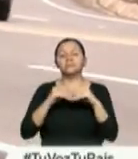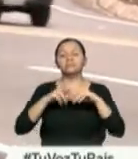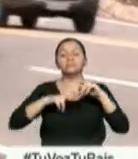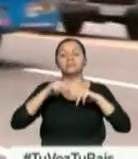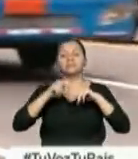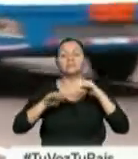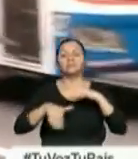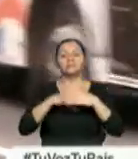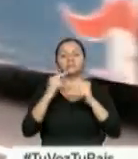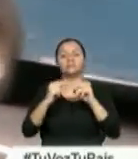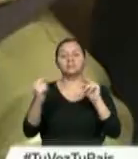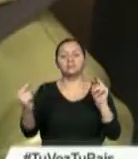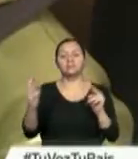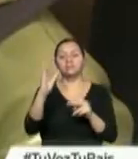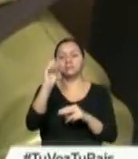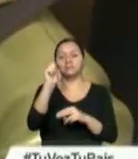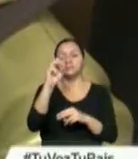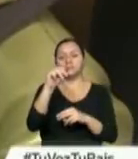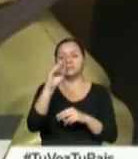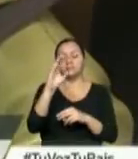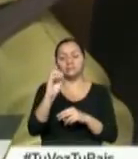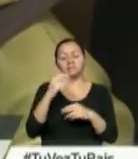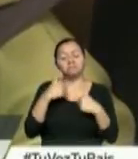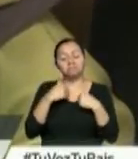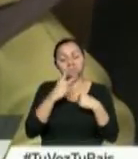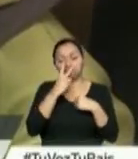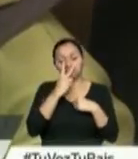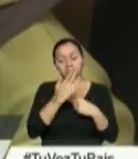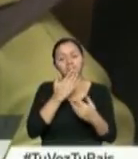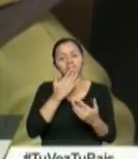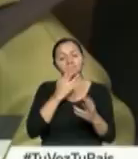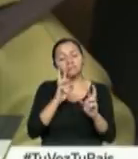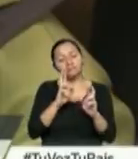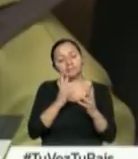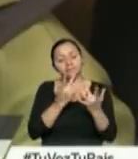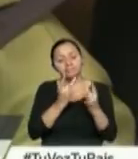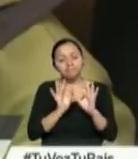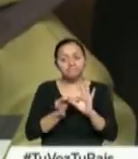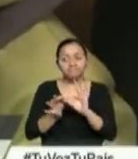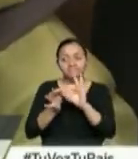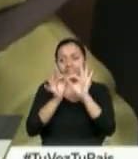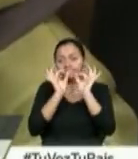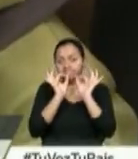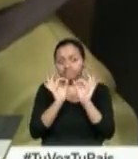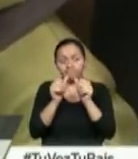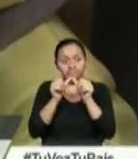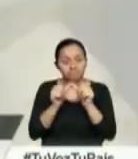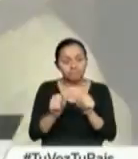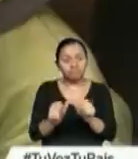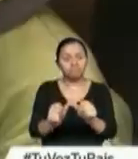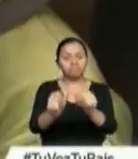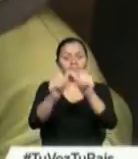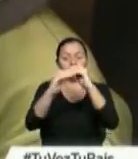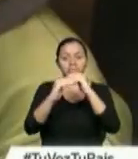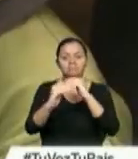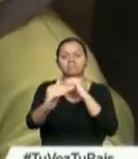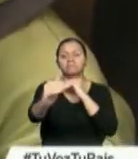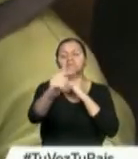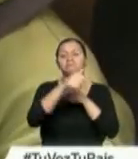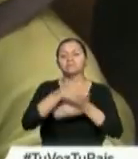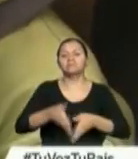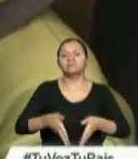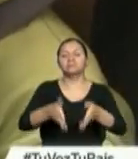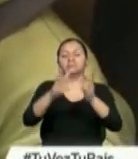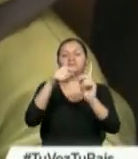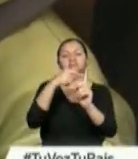del nuevo puente Tambo. Esperemos que se dé buen mantenimiento a la vía y se la mantenga en este estado. Las vías se ven en muy